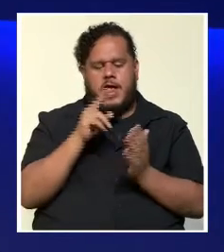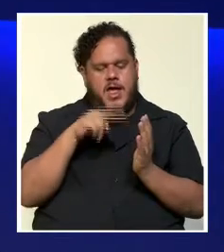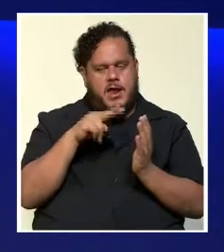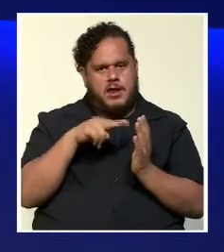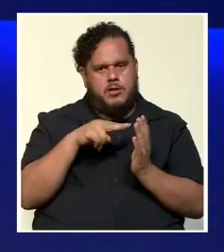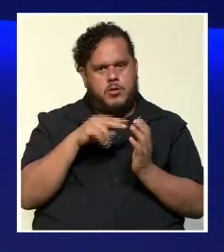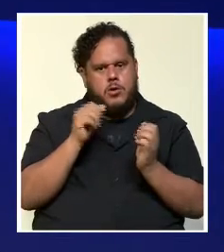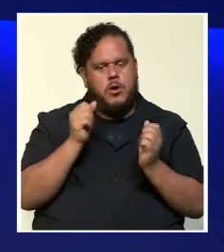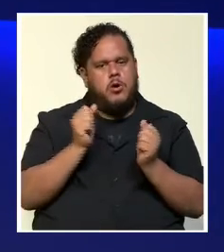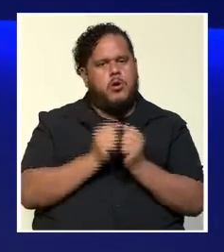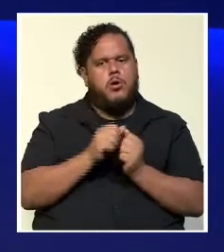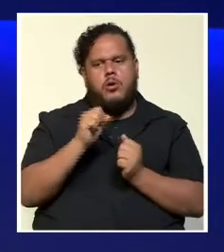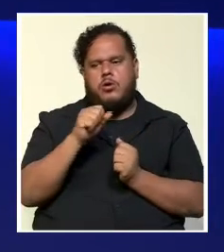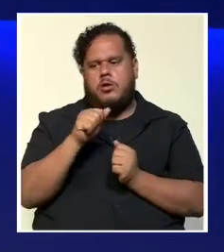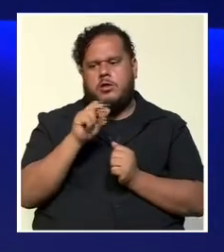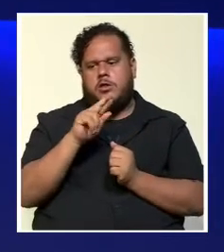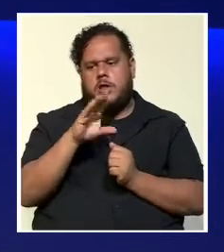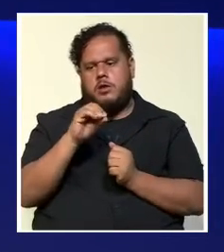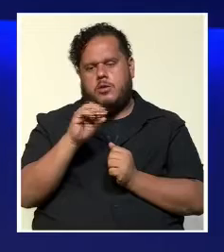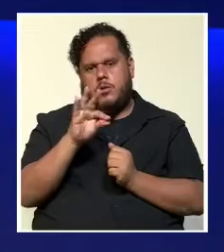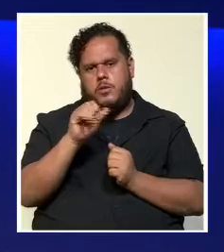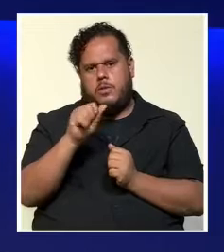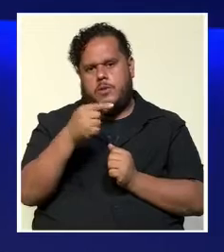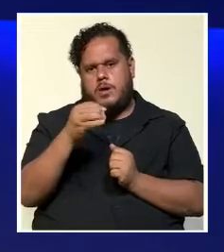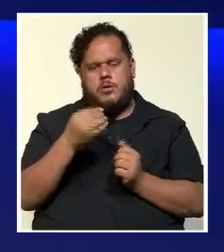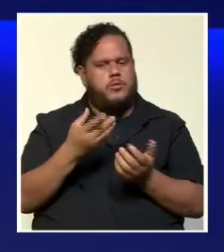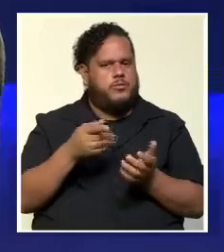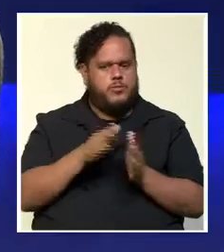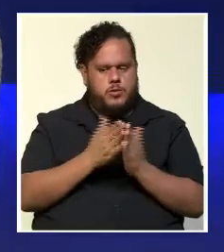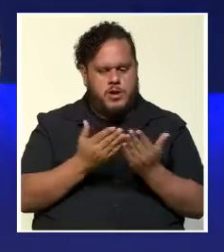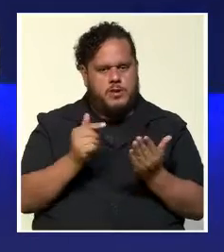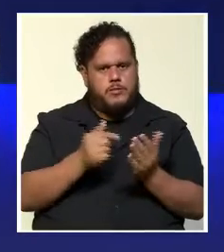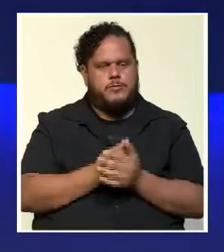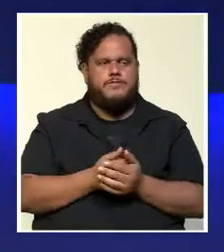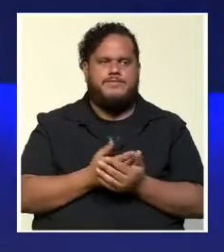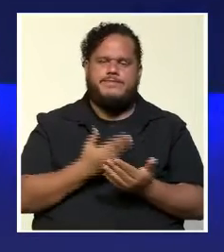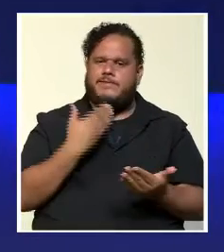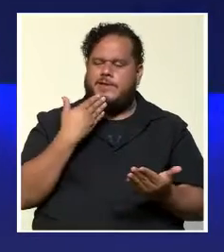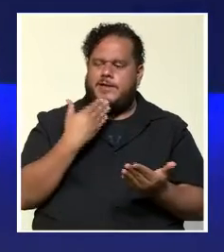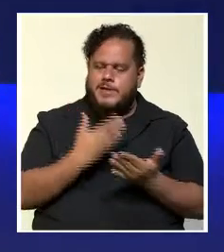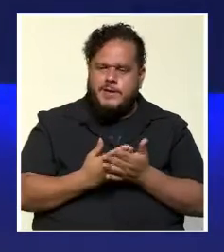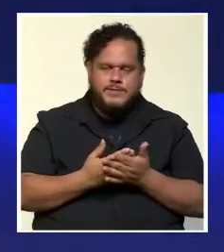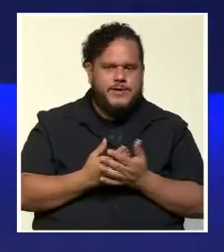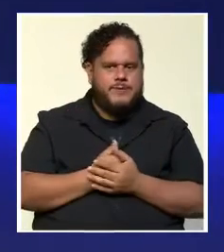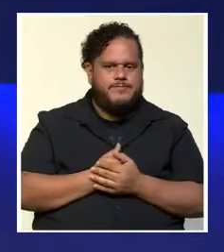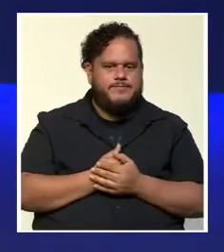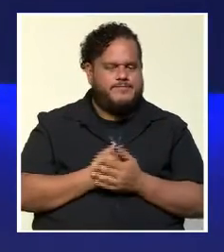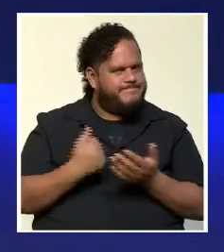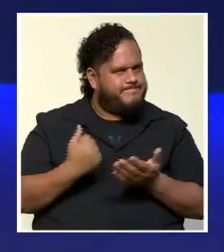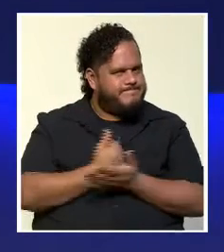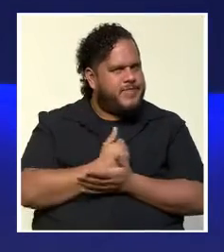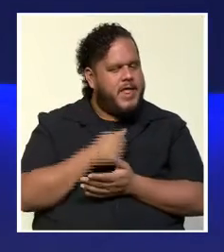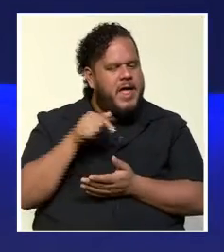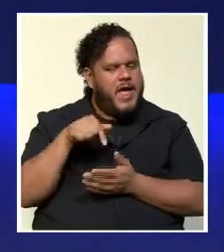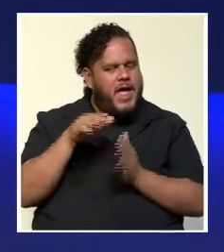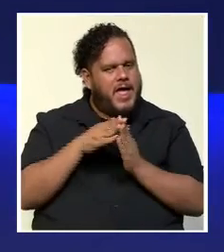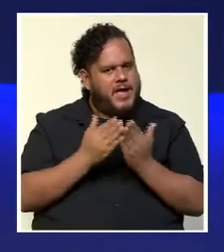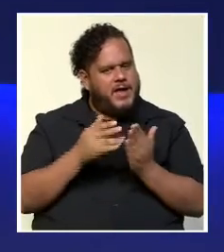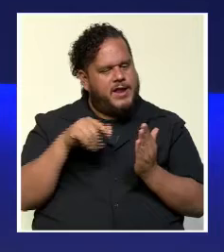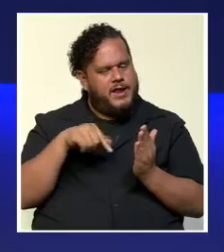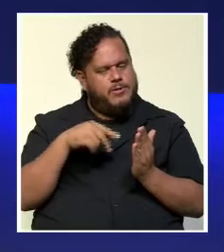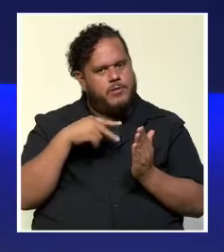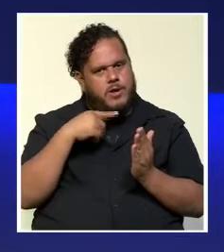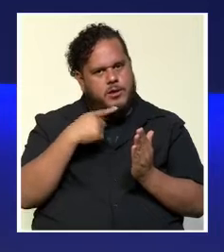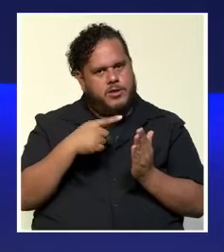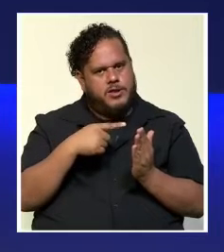en Sarcófago? Ahora lo vamos a escuchar a él, pero... Puña, es que en el libro lo dice,